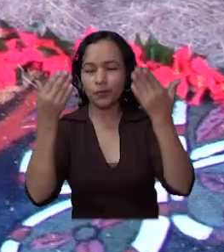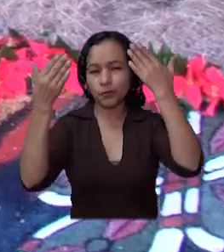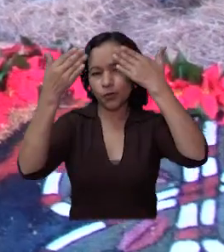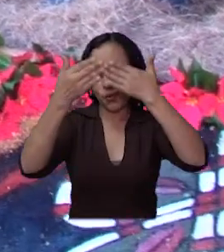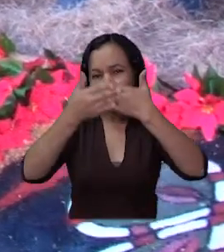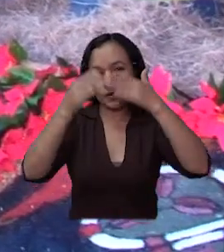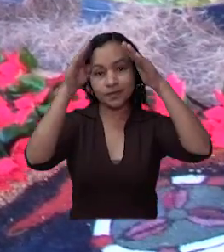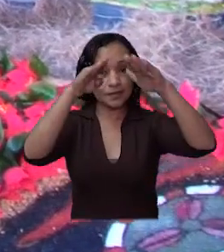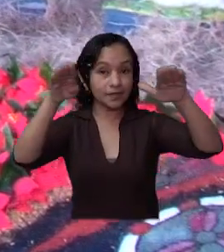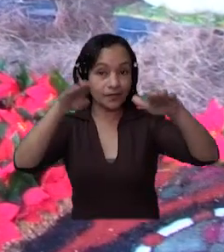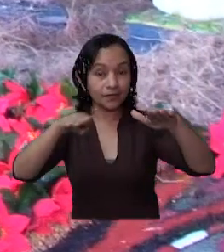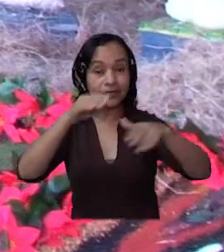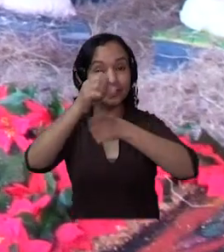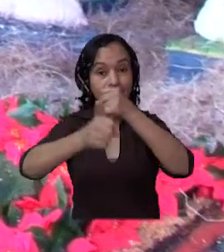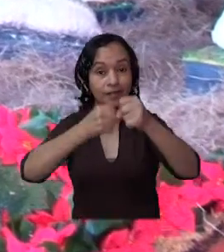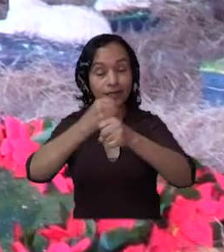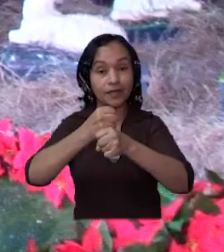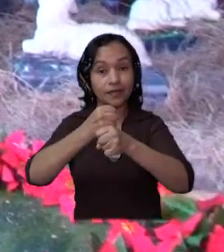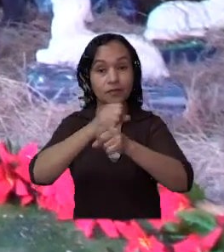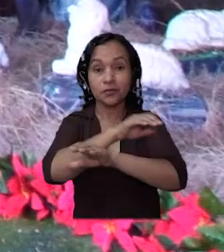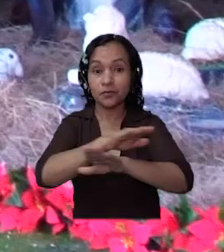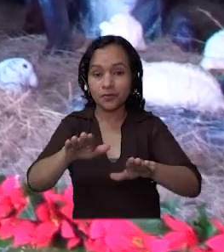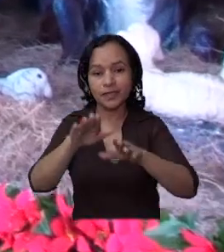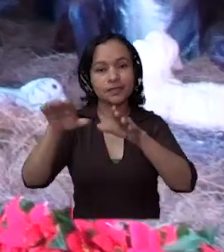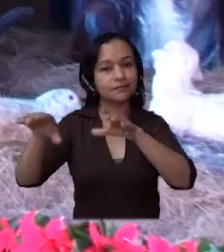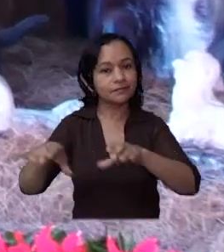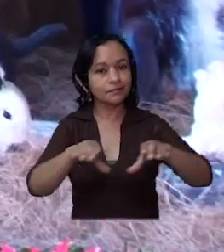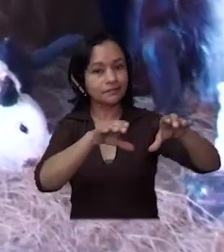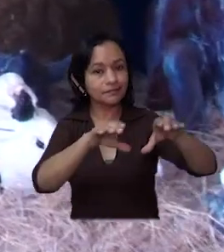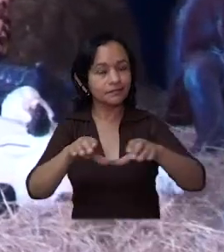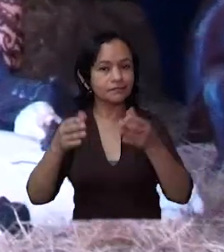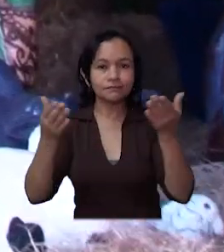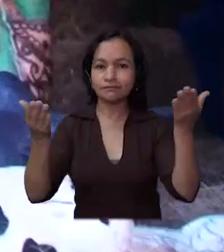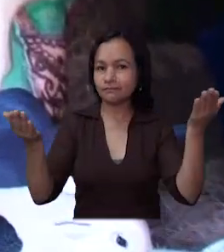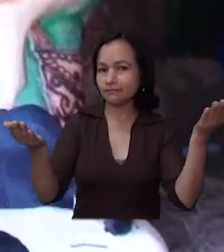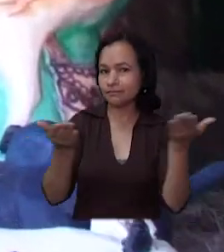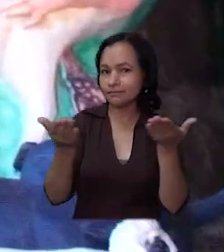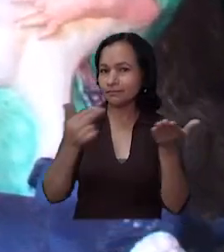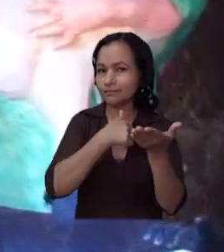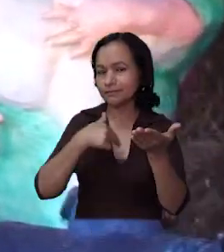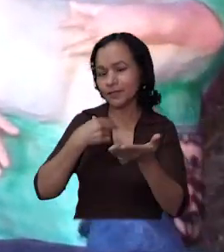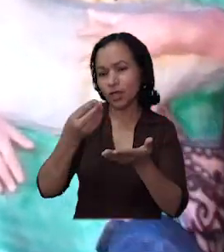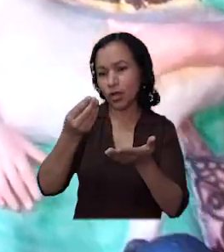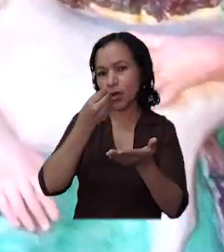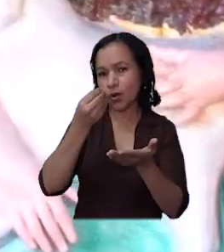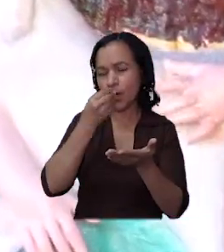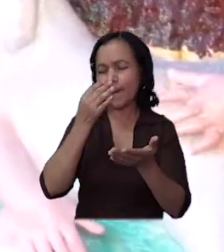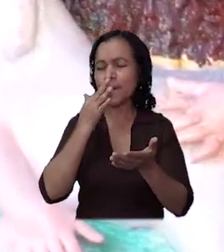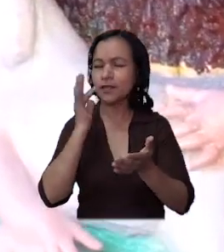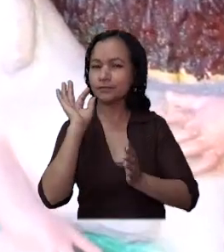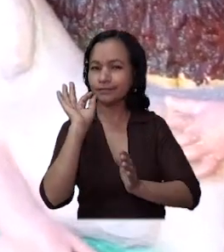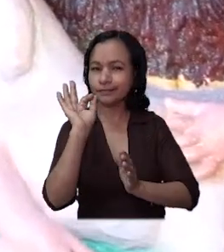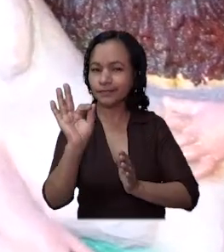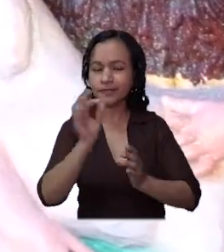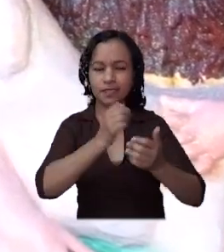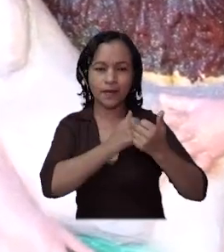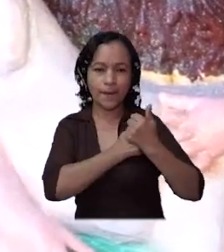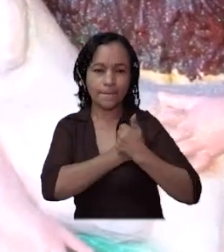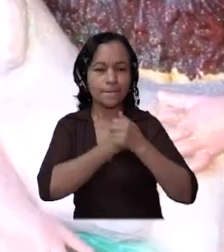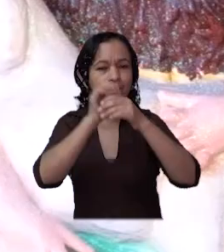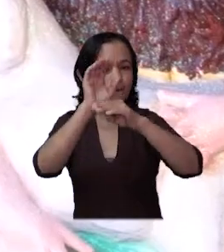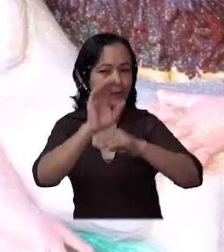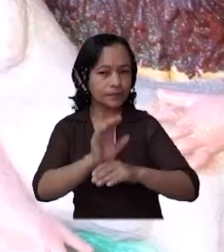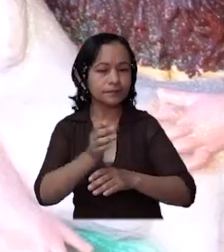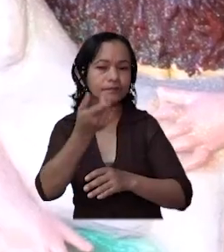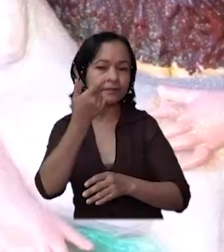fin de año son un evento muy importante durante estas celebraciones. Pero ¿cómo se preparan todos esos platillos deliciosos llenos de amor